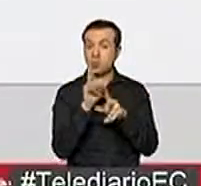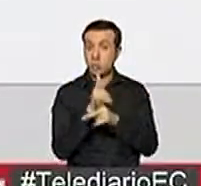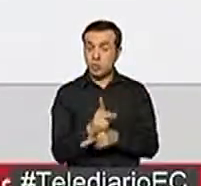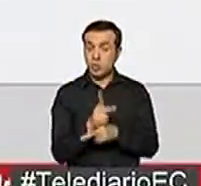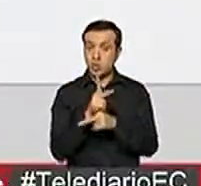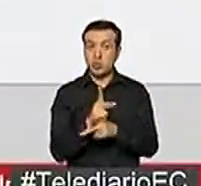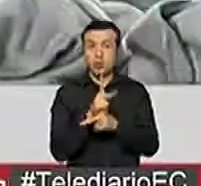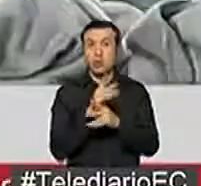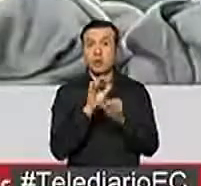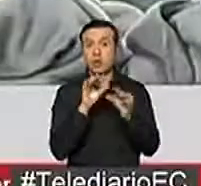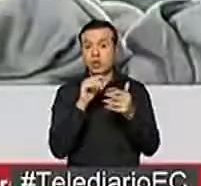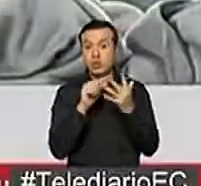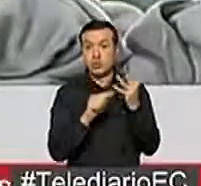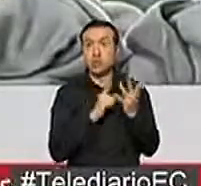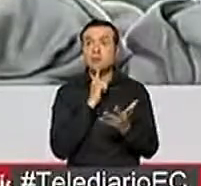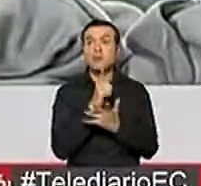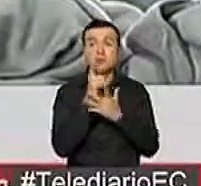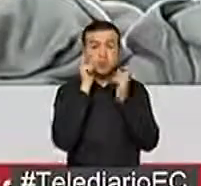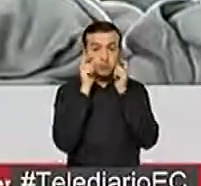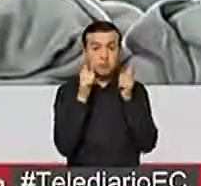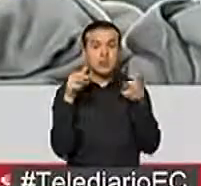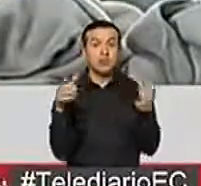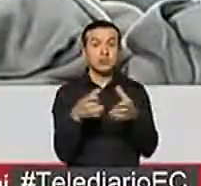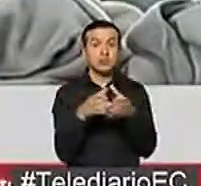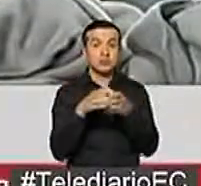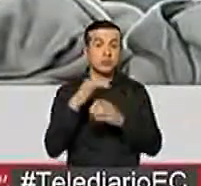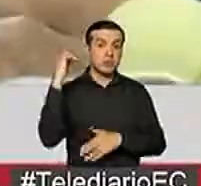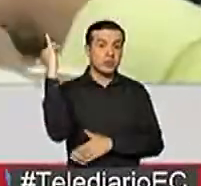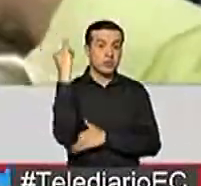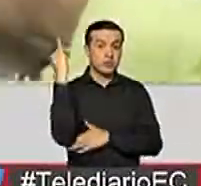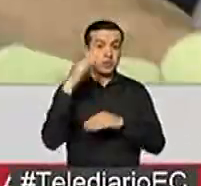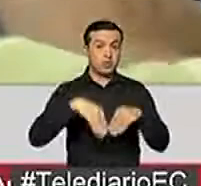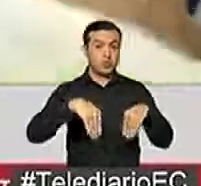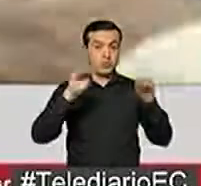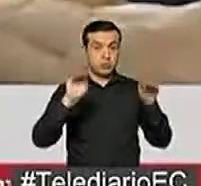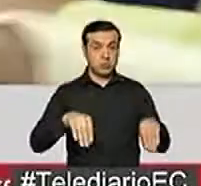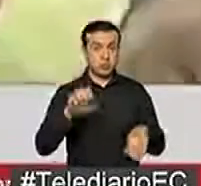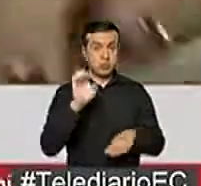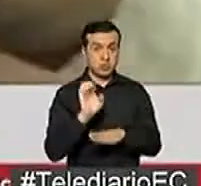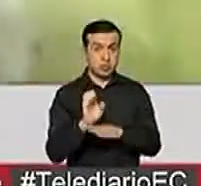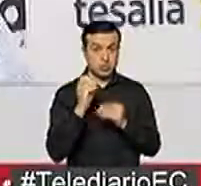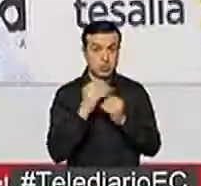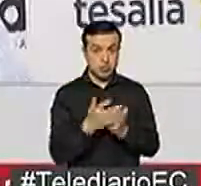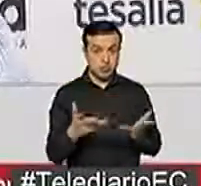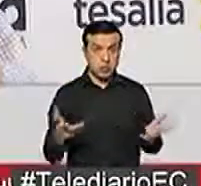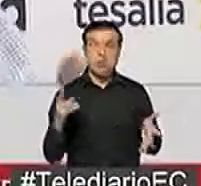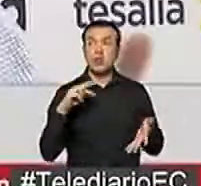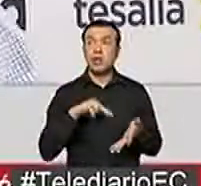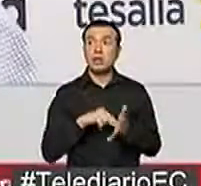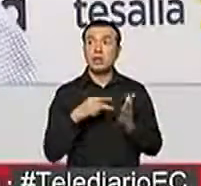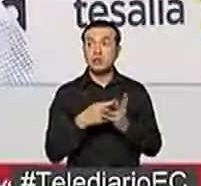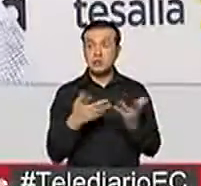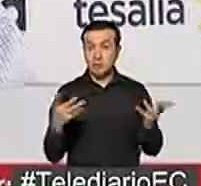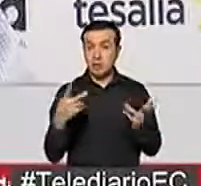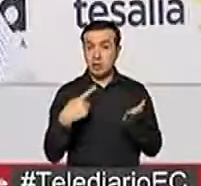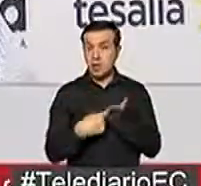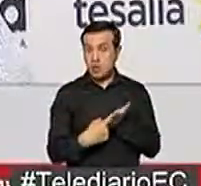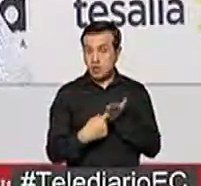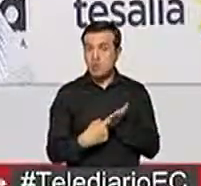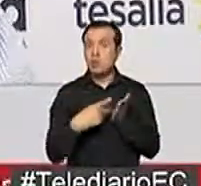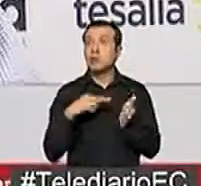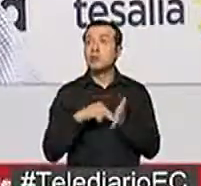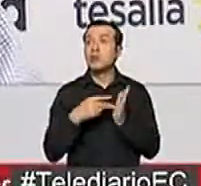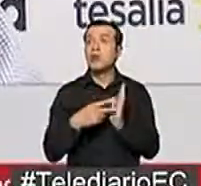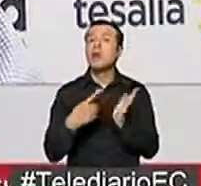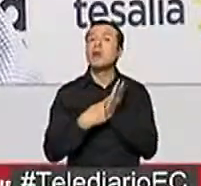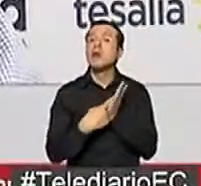los sectores sensibles están pendientes en la Asociación de Industriales Textiles del Ecuador, AITE. Eso no significa no negociar, eso significa